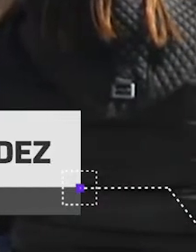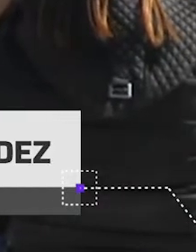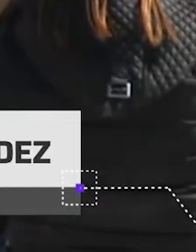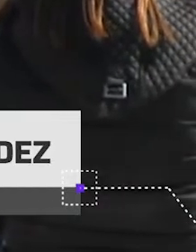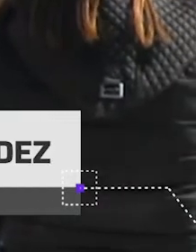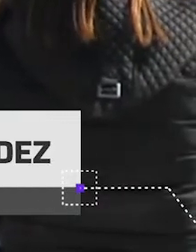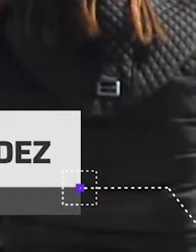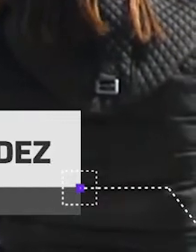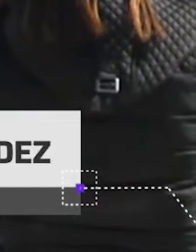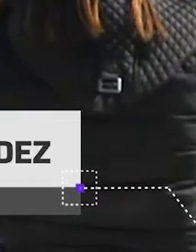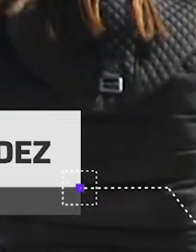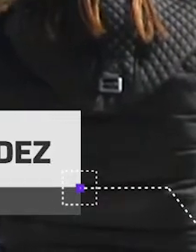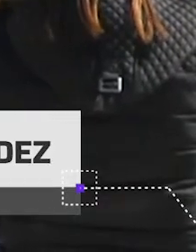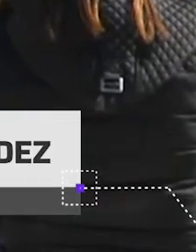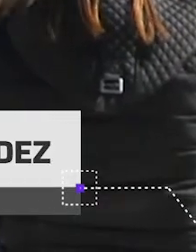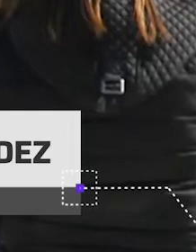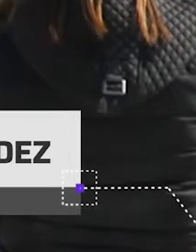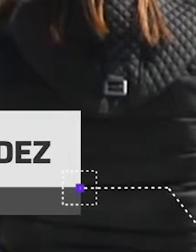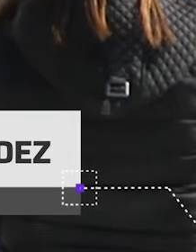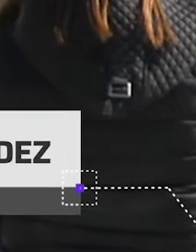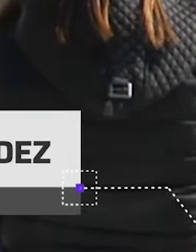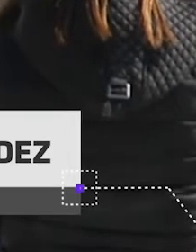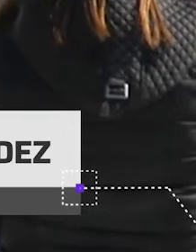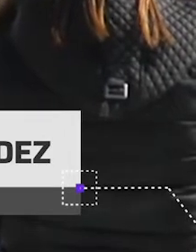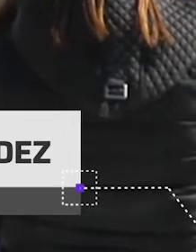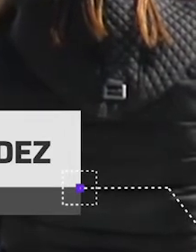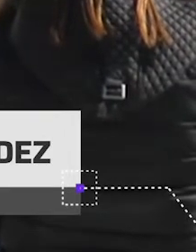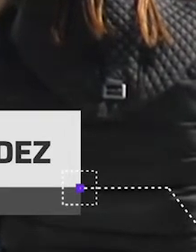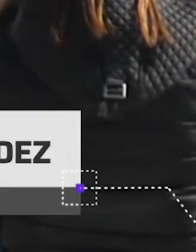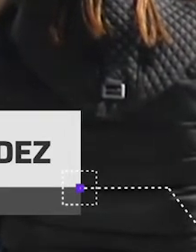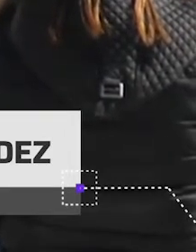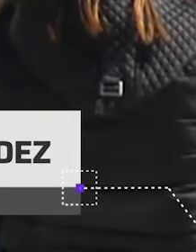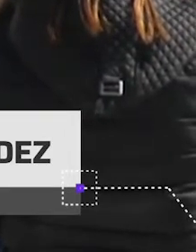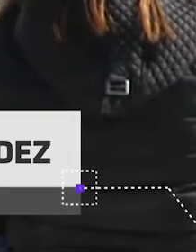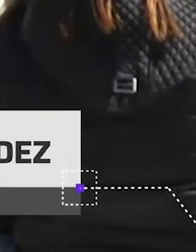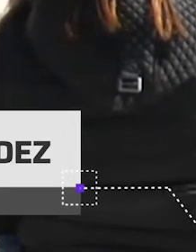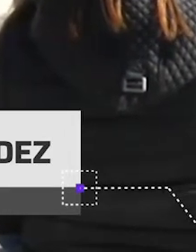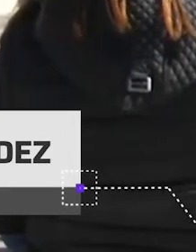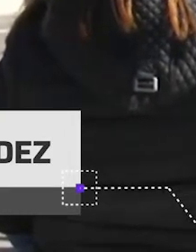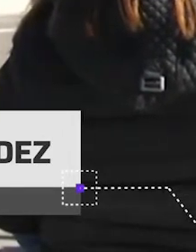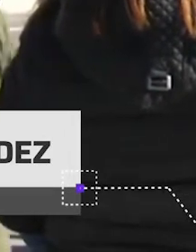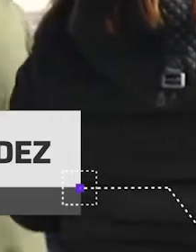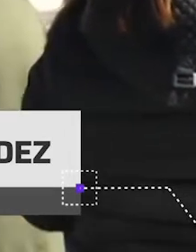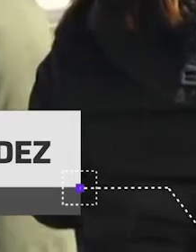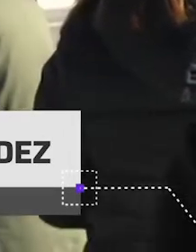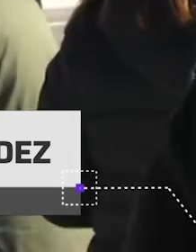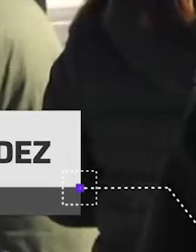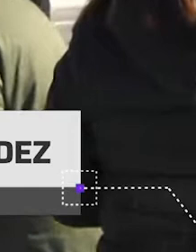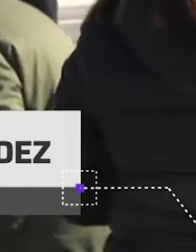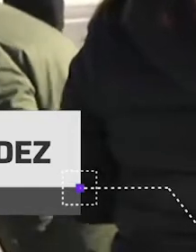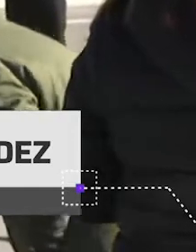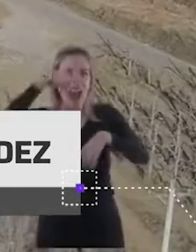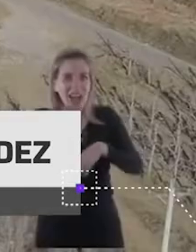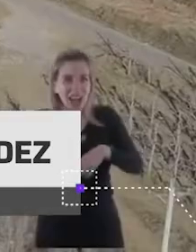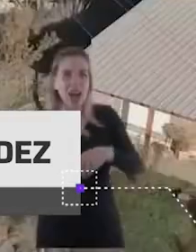puntos del país ahora de minutos en minutos más va a quedar habilitado ya directamente el puente por lo menos nos han